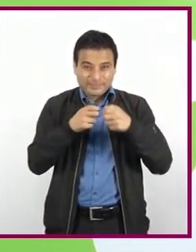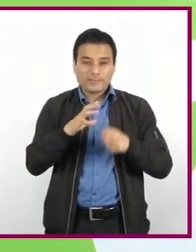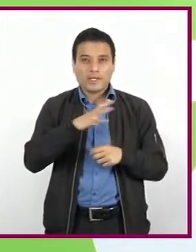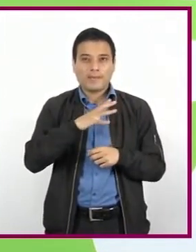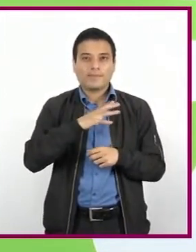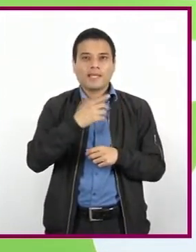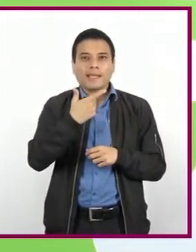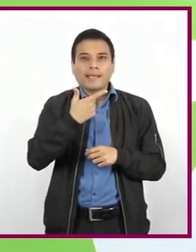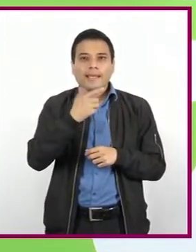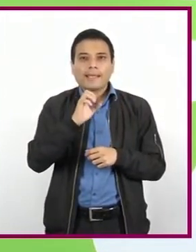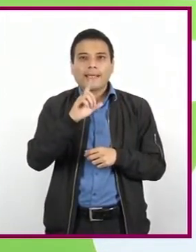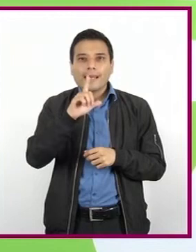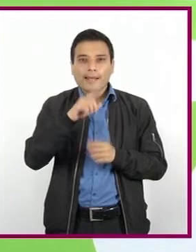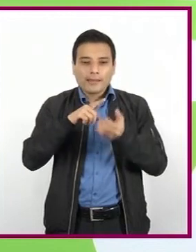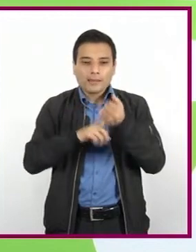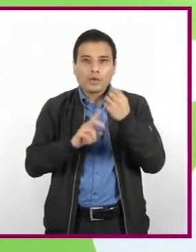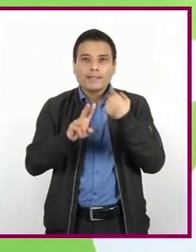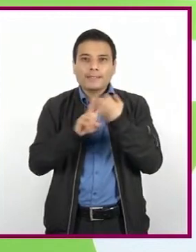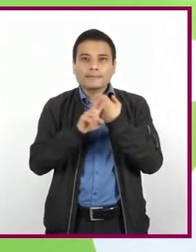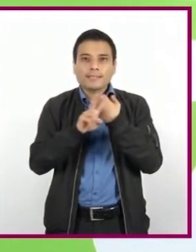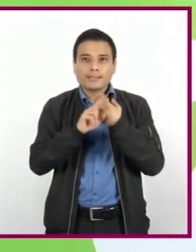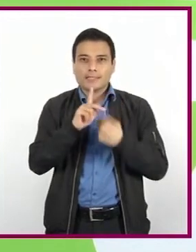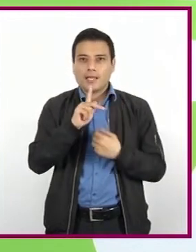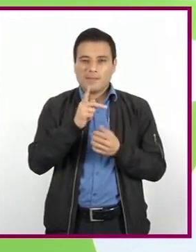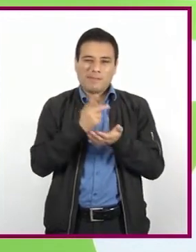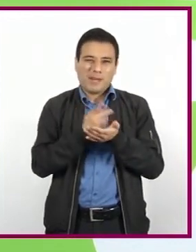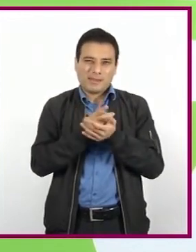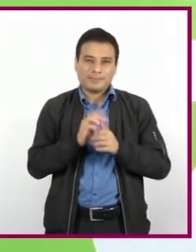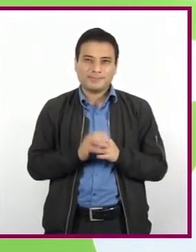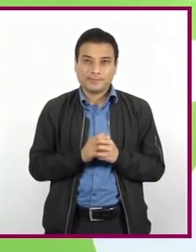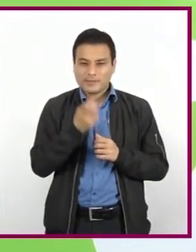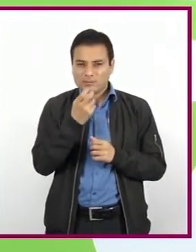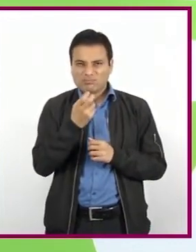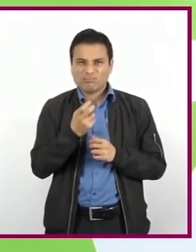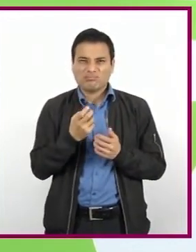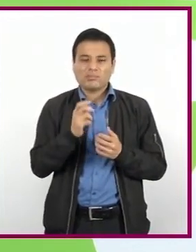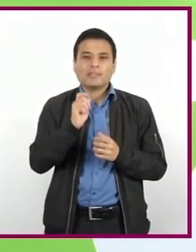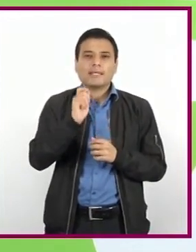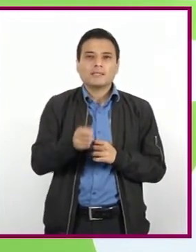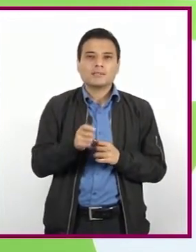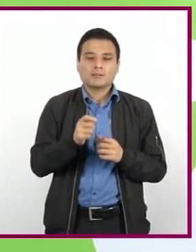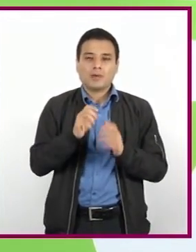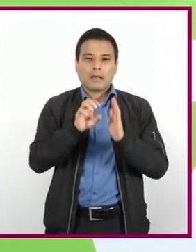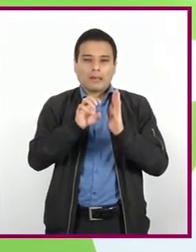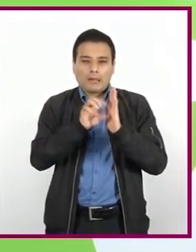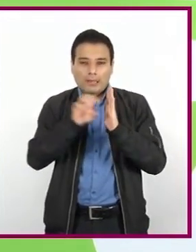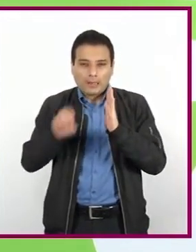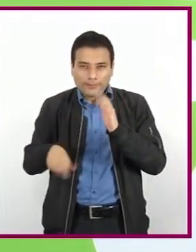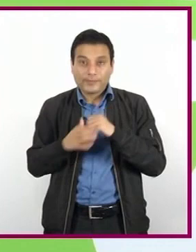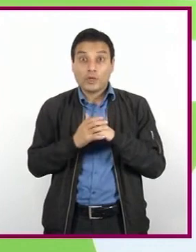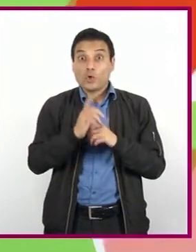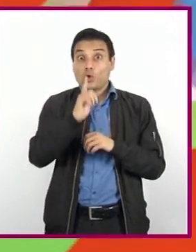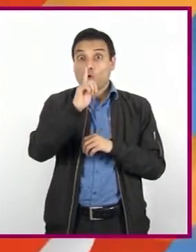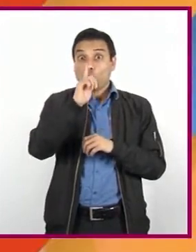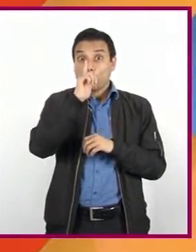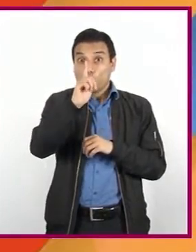que contiene cristales de plata. Estos compuestos de plata se oscurecen al ser expuestos a la